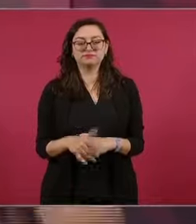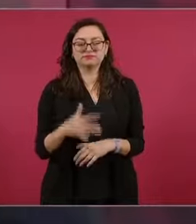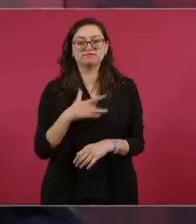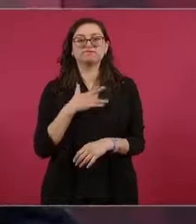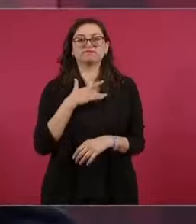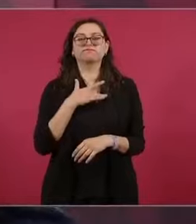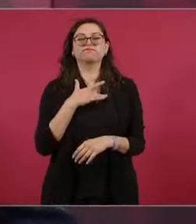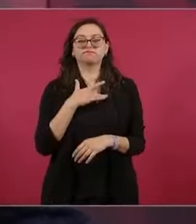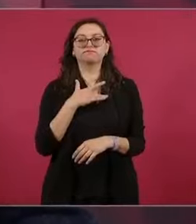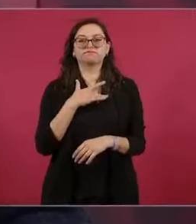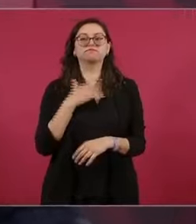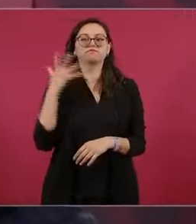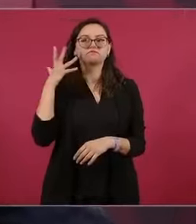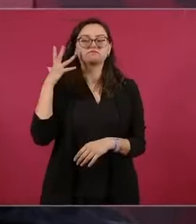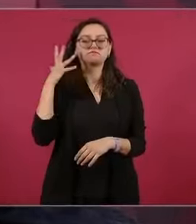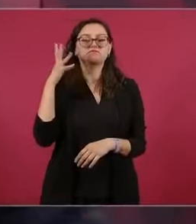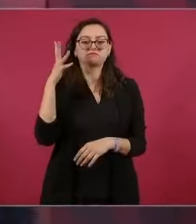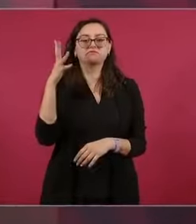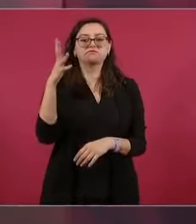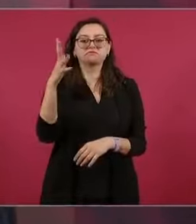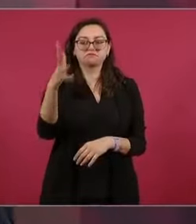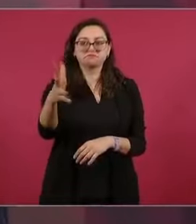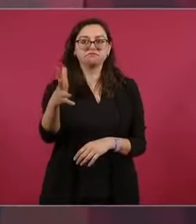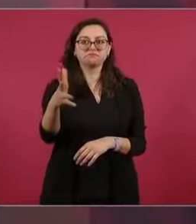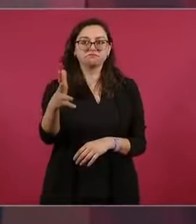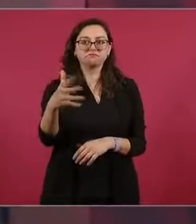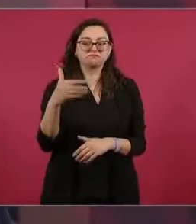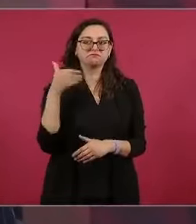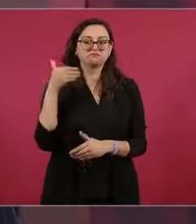lo que tendrá que venir